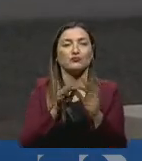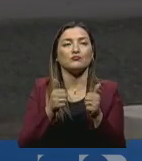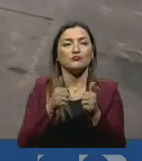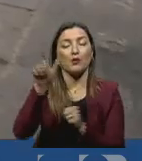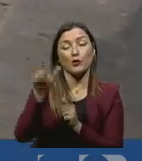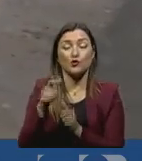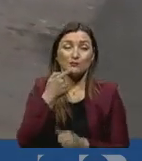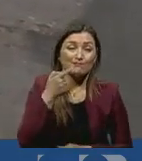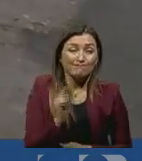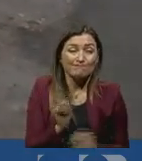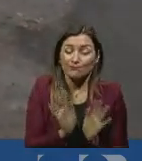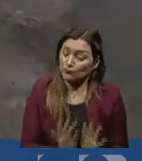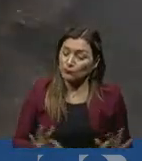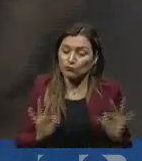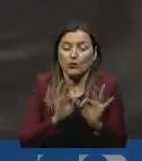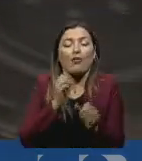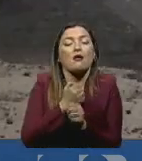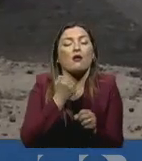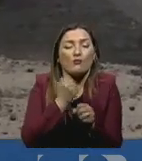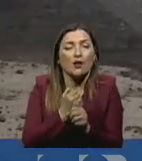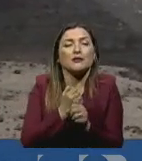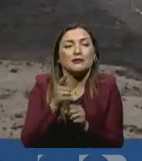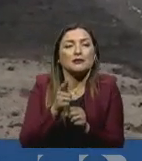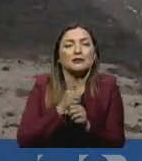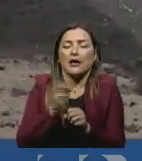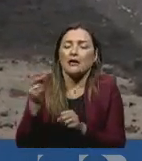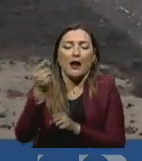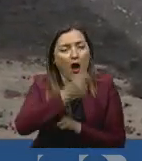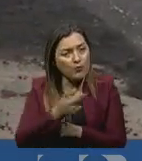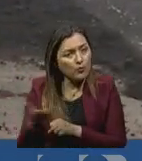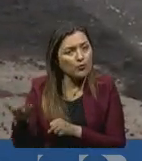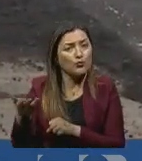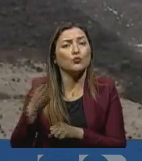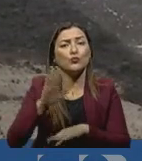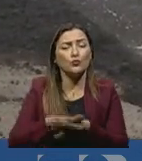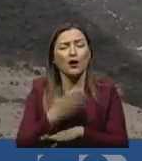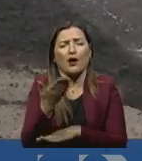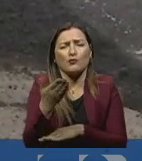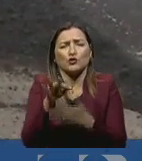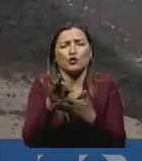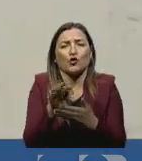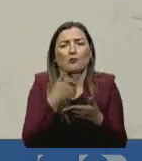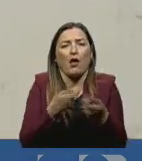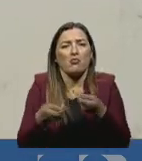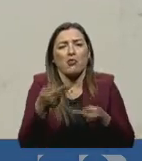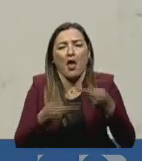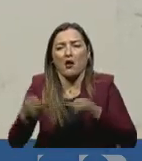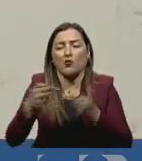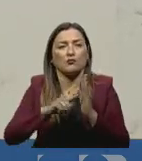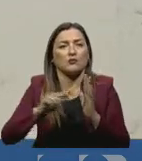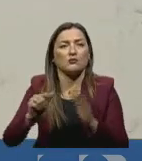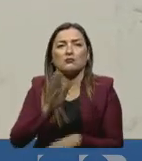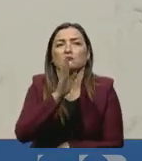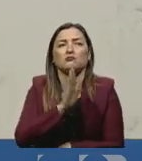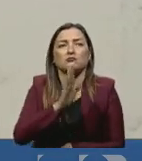transeúntes señala que es importante que los trabajos se realicen con la serenidad que amerita debido a que es una zona financiera Sí bueno